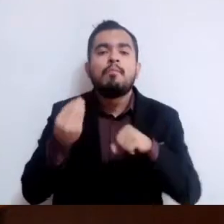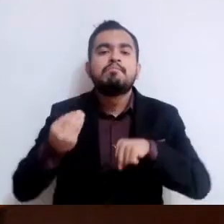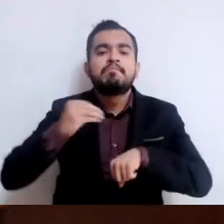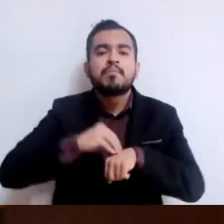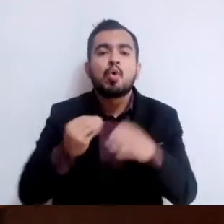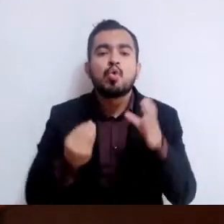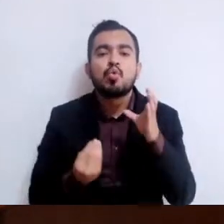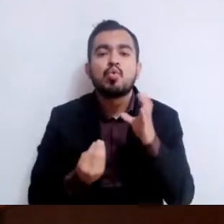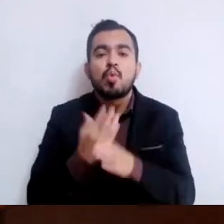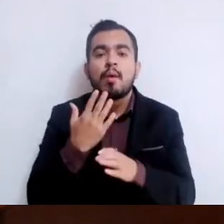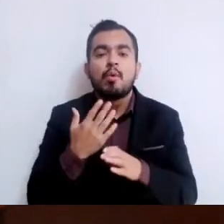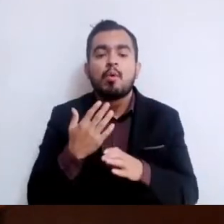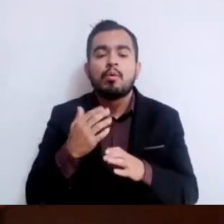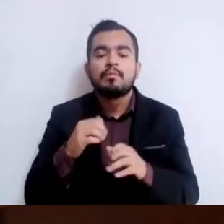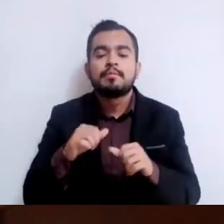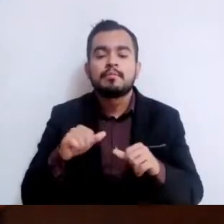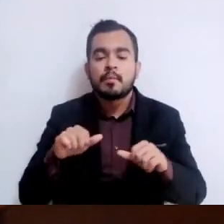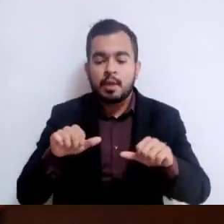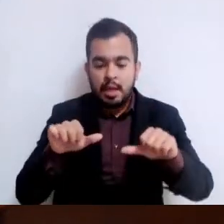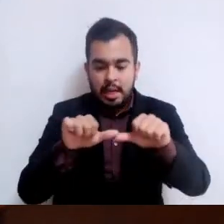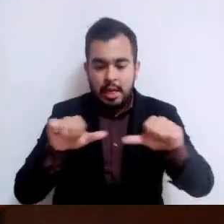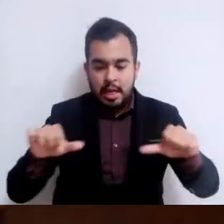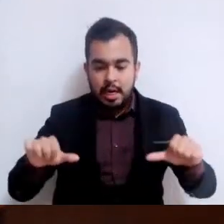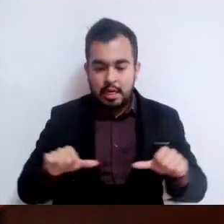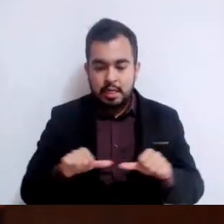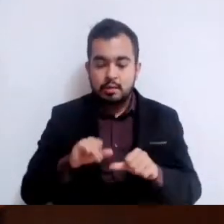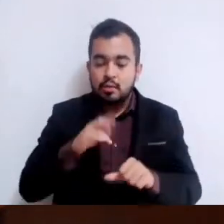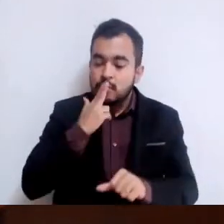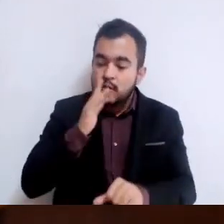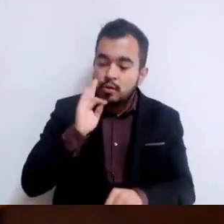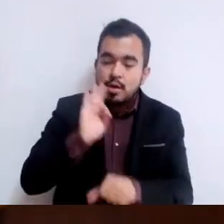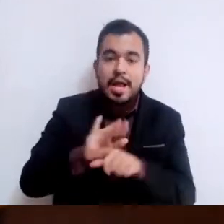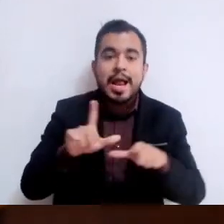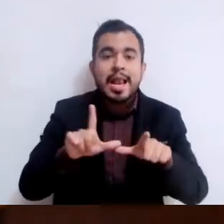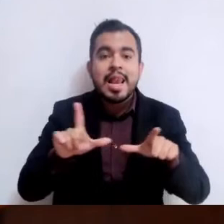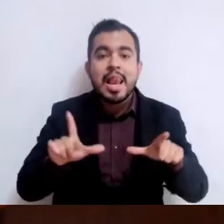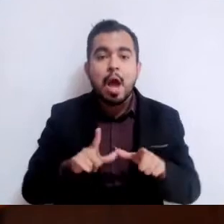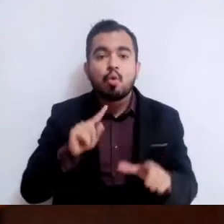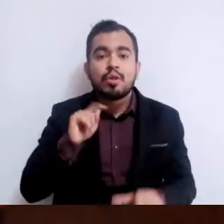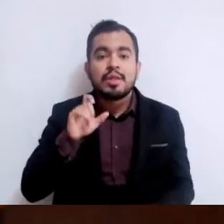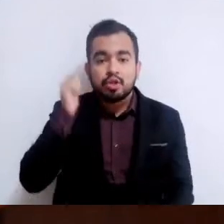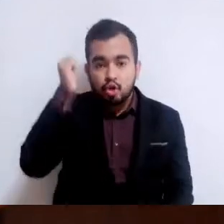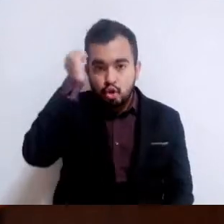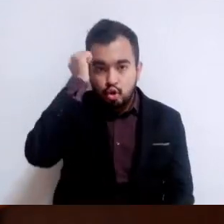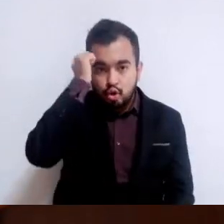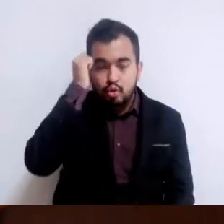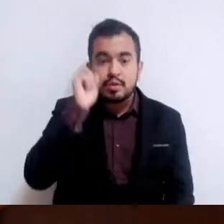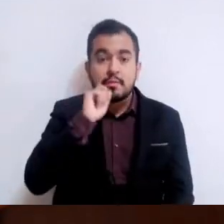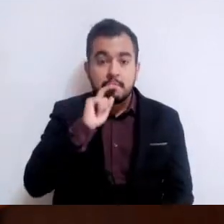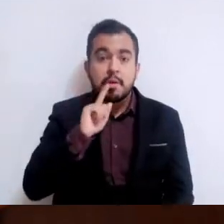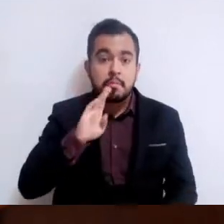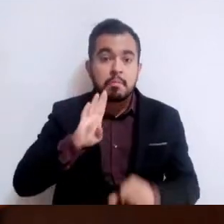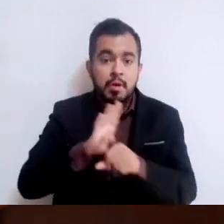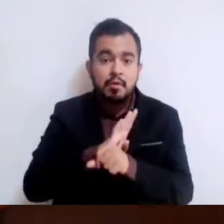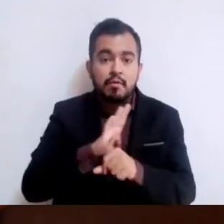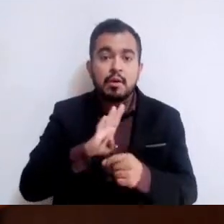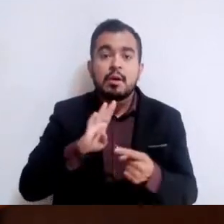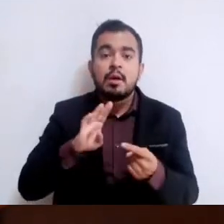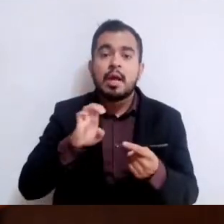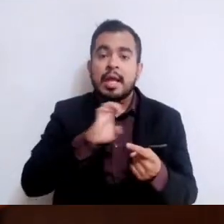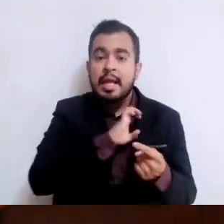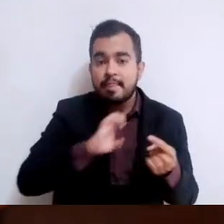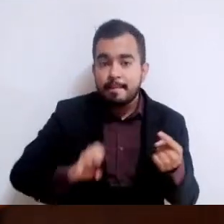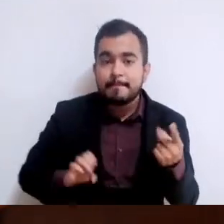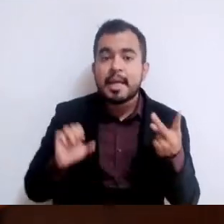área nacional protegida del lago de Texcoco, y que viene también a beneficiar a municipios como Ecatepec, como Atenco, como el